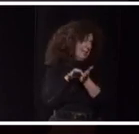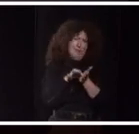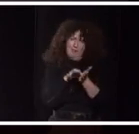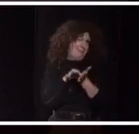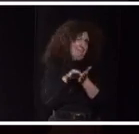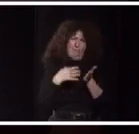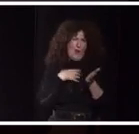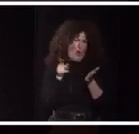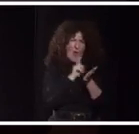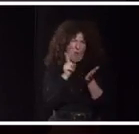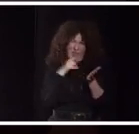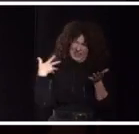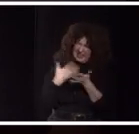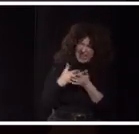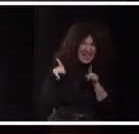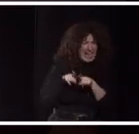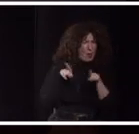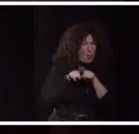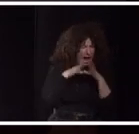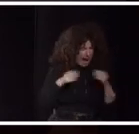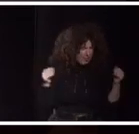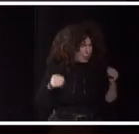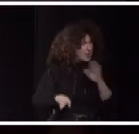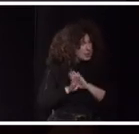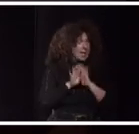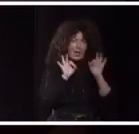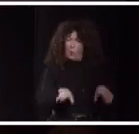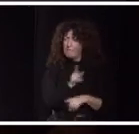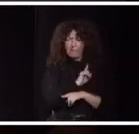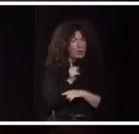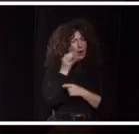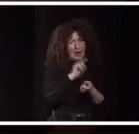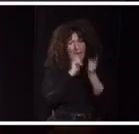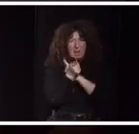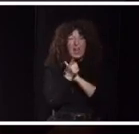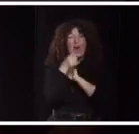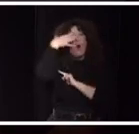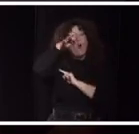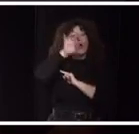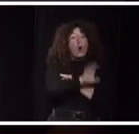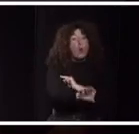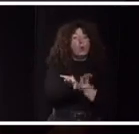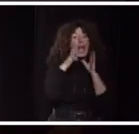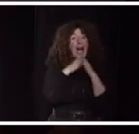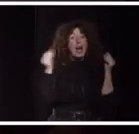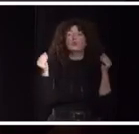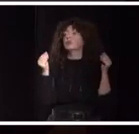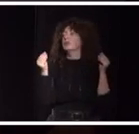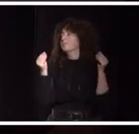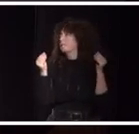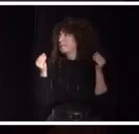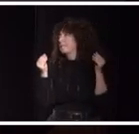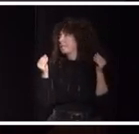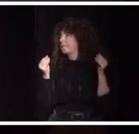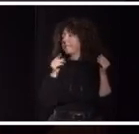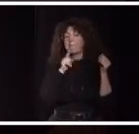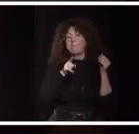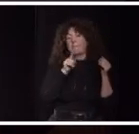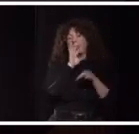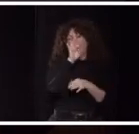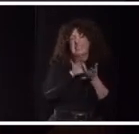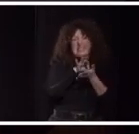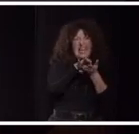estamos soportando hasta ahora mismo en Andalucía. La única comunidad autónoma que tiene un servicio privatizado que es